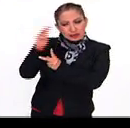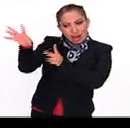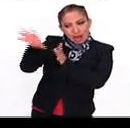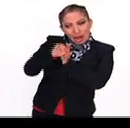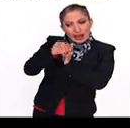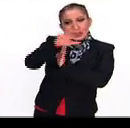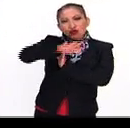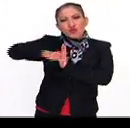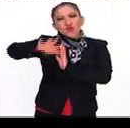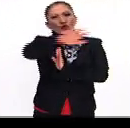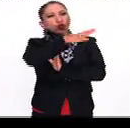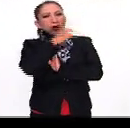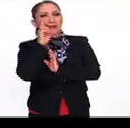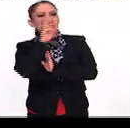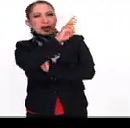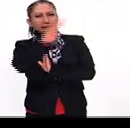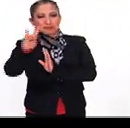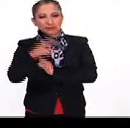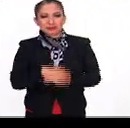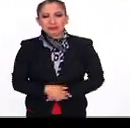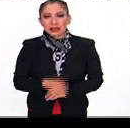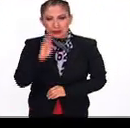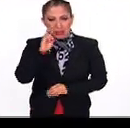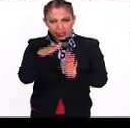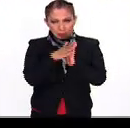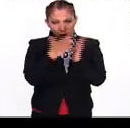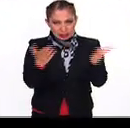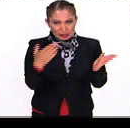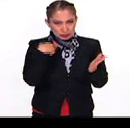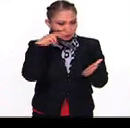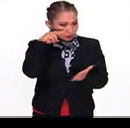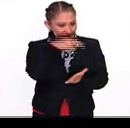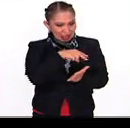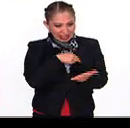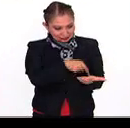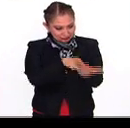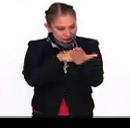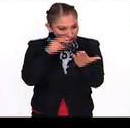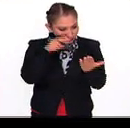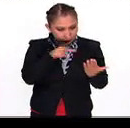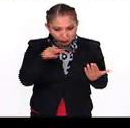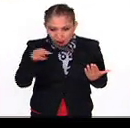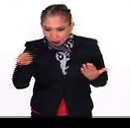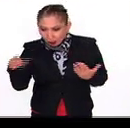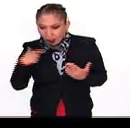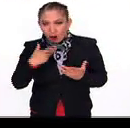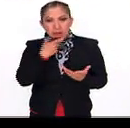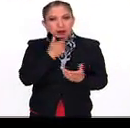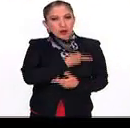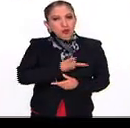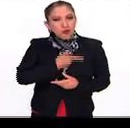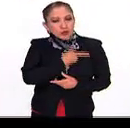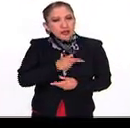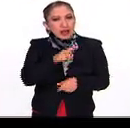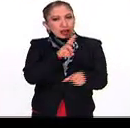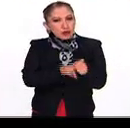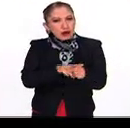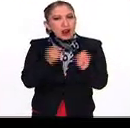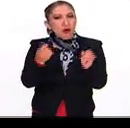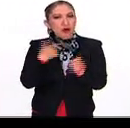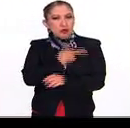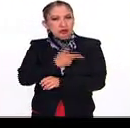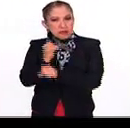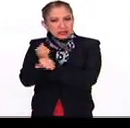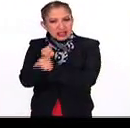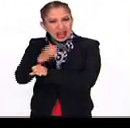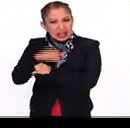y del paisaje mismos. Sí, si uno revisa las libretas que están exhibidas, pues te da la idea que es un naturalista, es un entomólogo, es un,